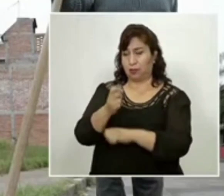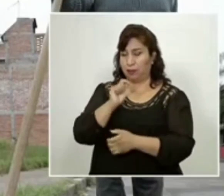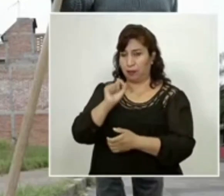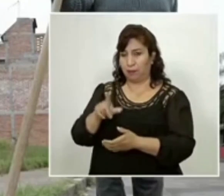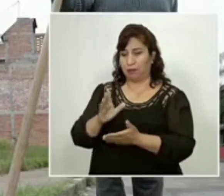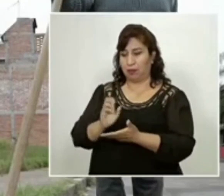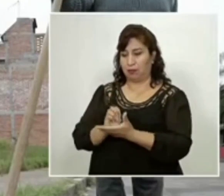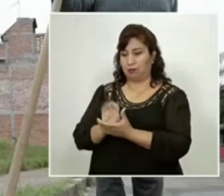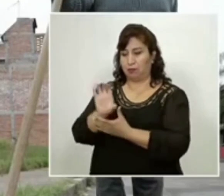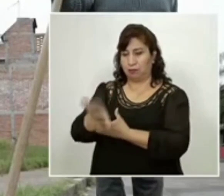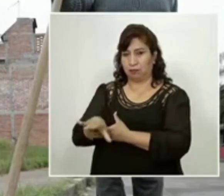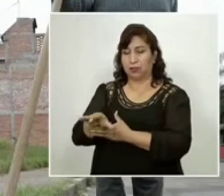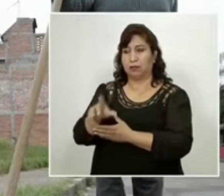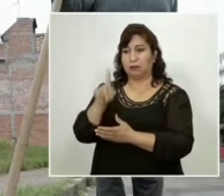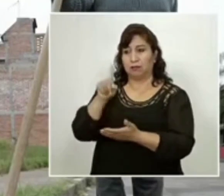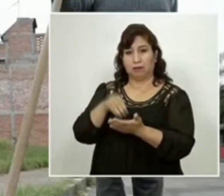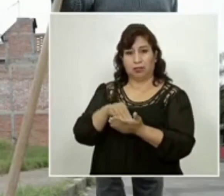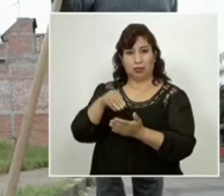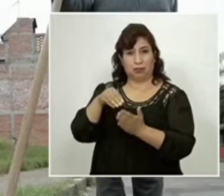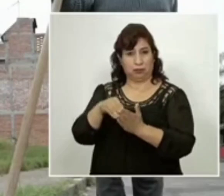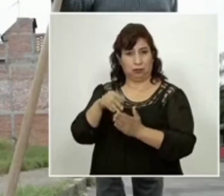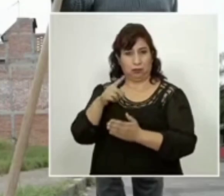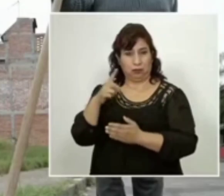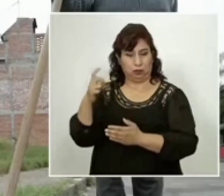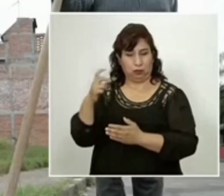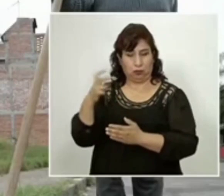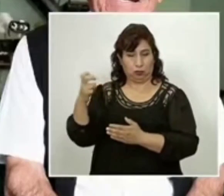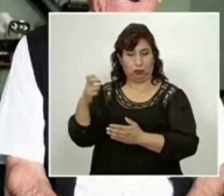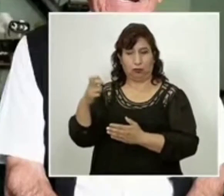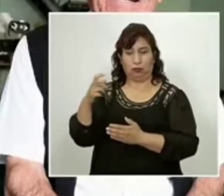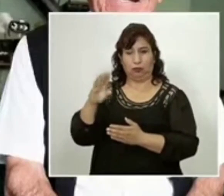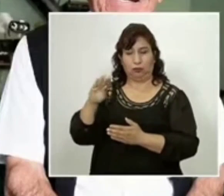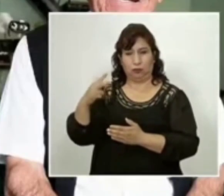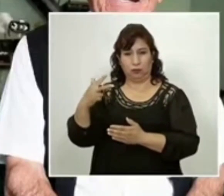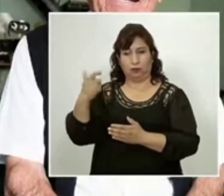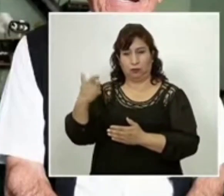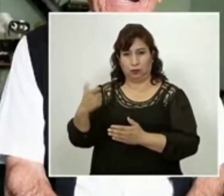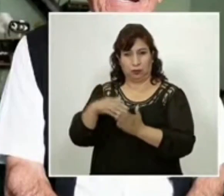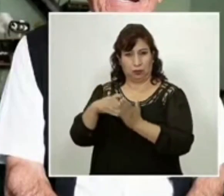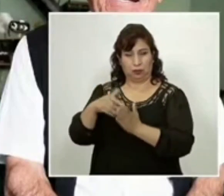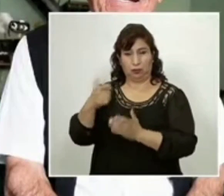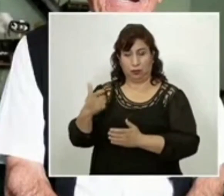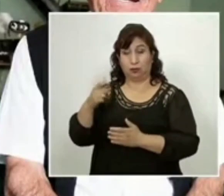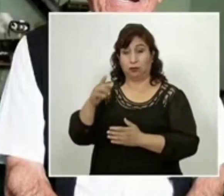año 1.298 millones de pesos en beneficio de